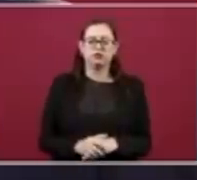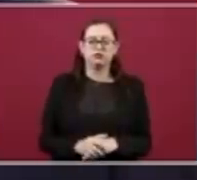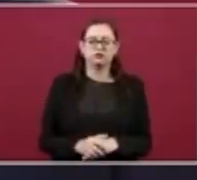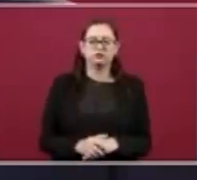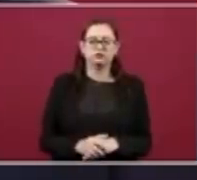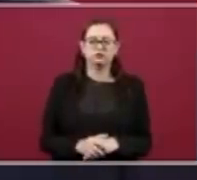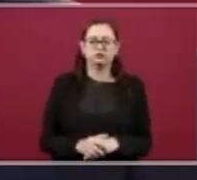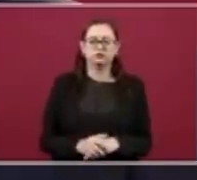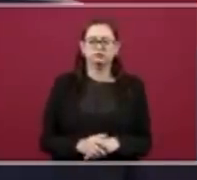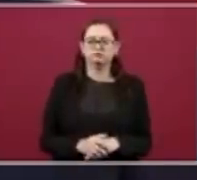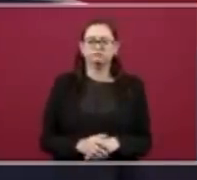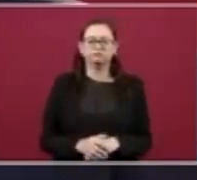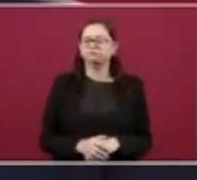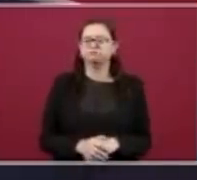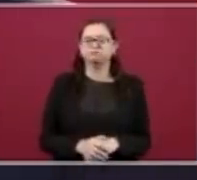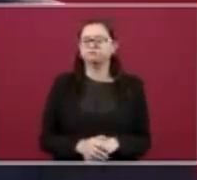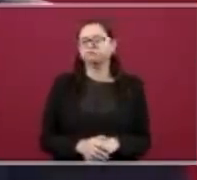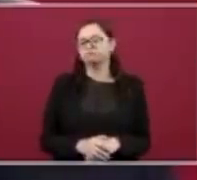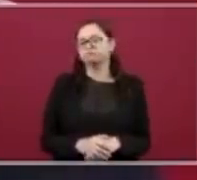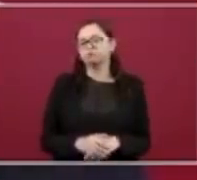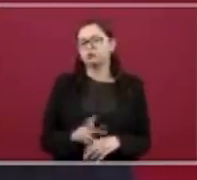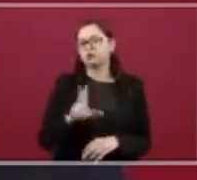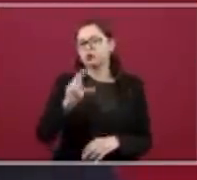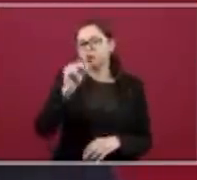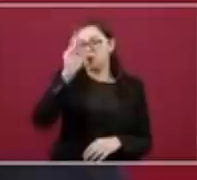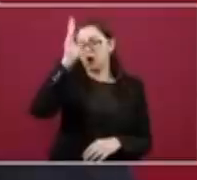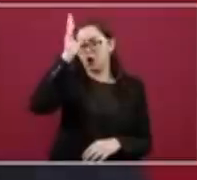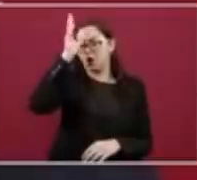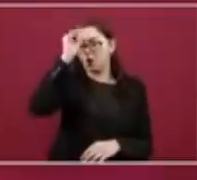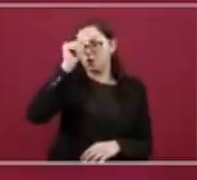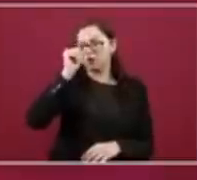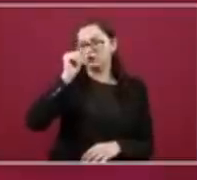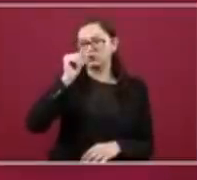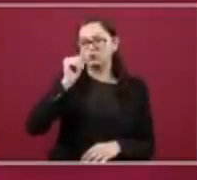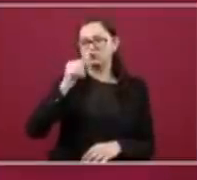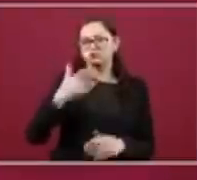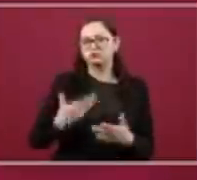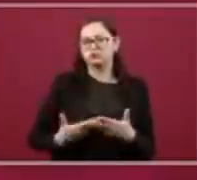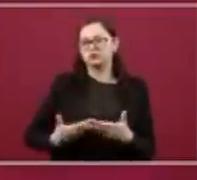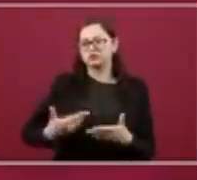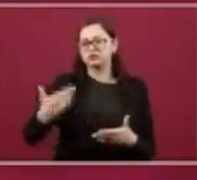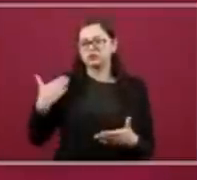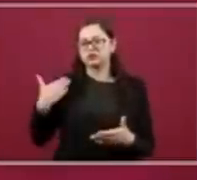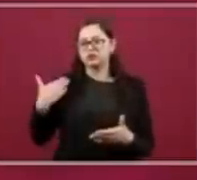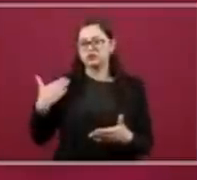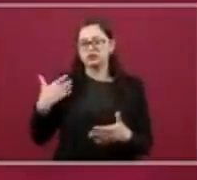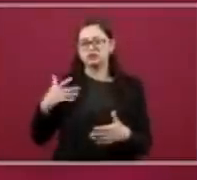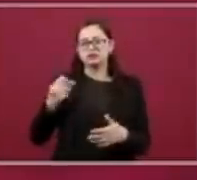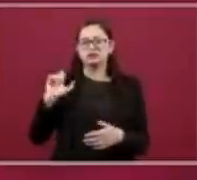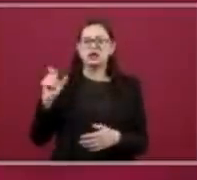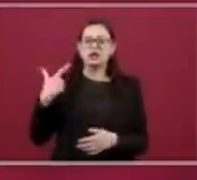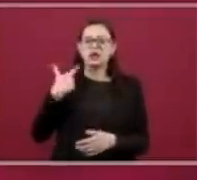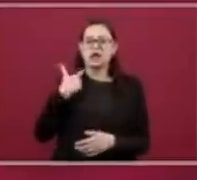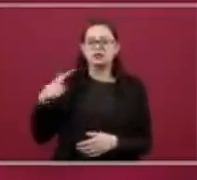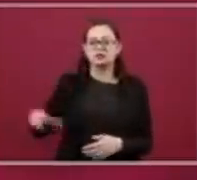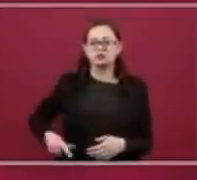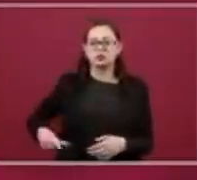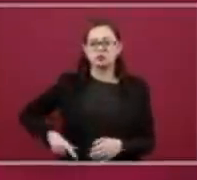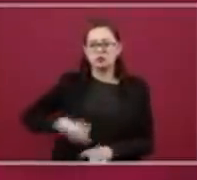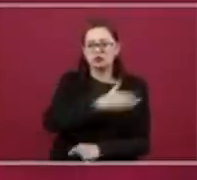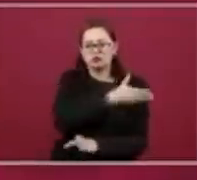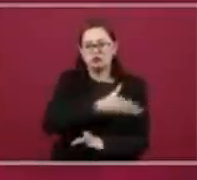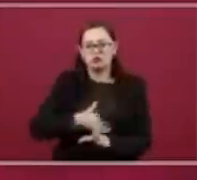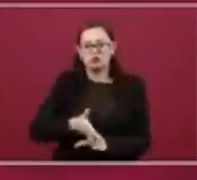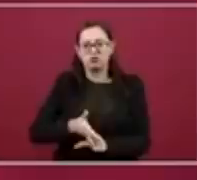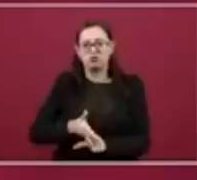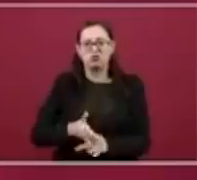No estamos de acuerdo con lo que se hizo en el periodo neoliberal, que se llevó